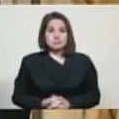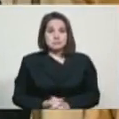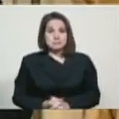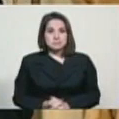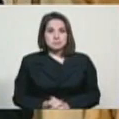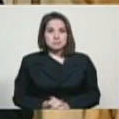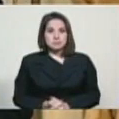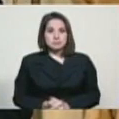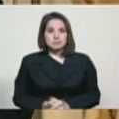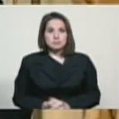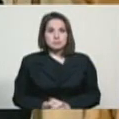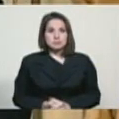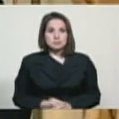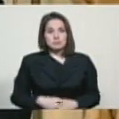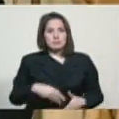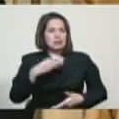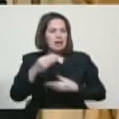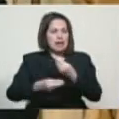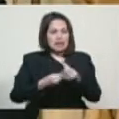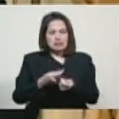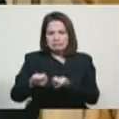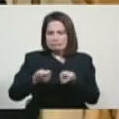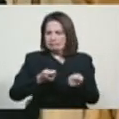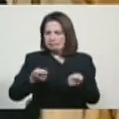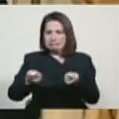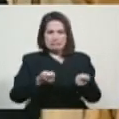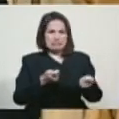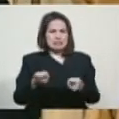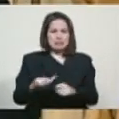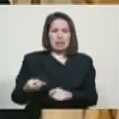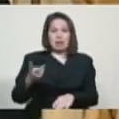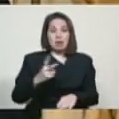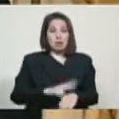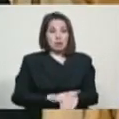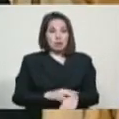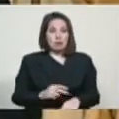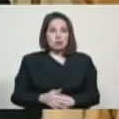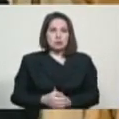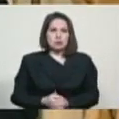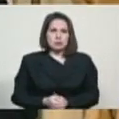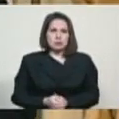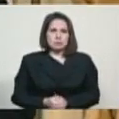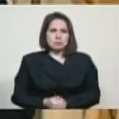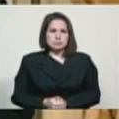que se ha ido con Bolsonaro al extremo ya del fascismo,